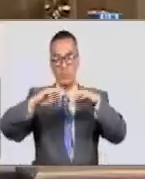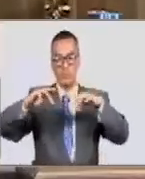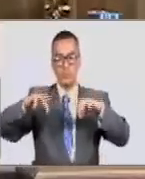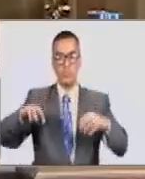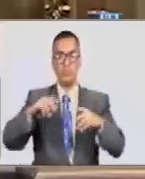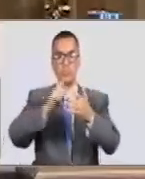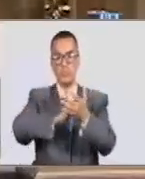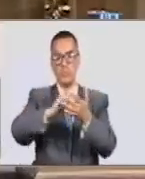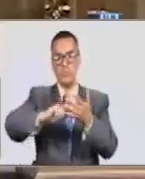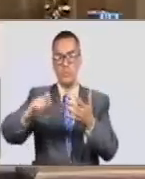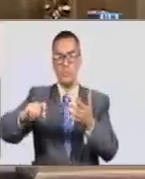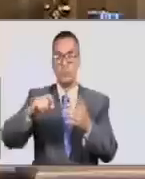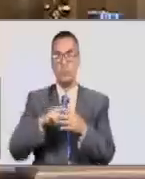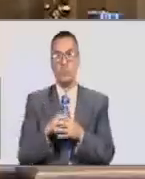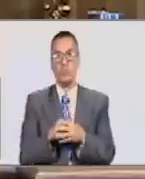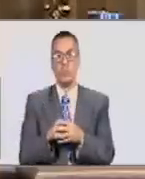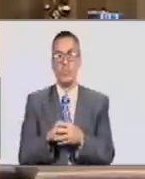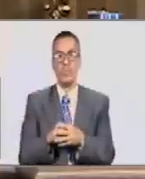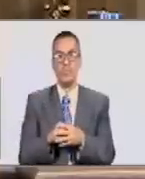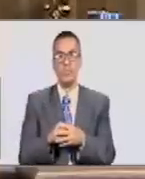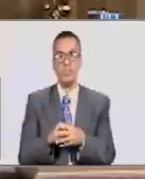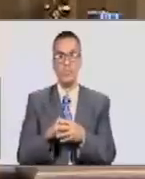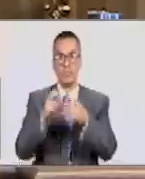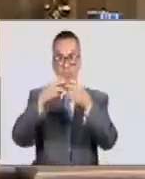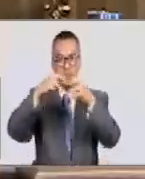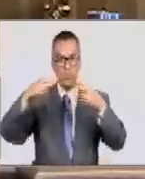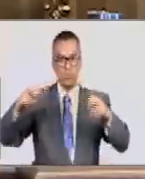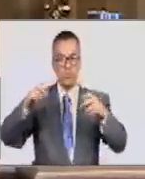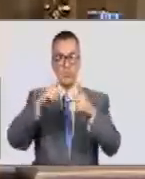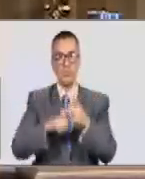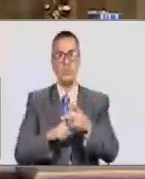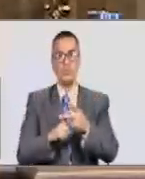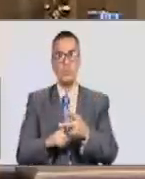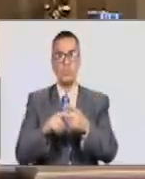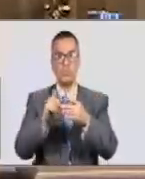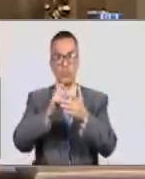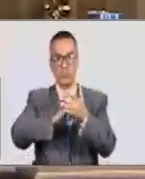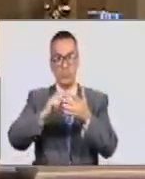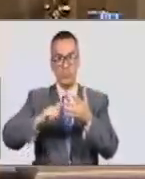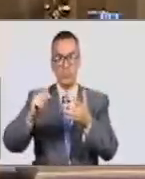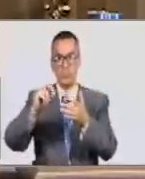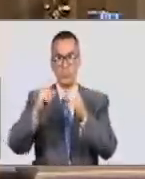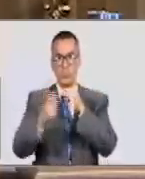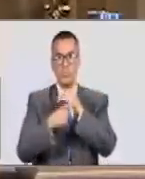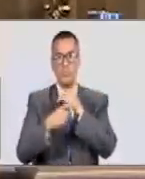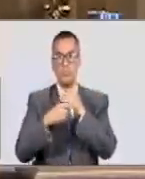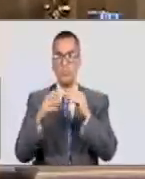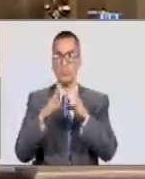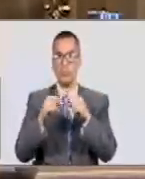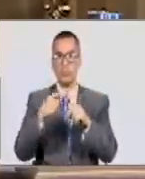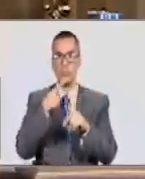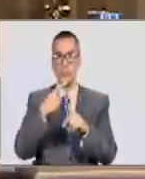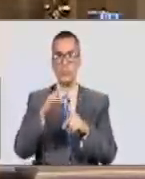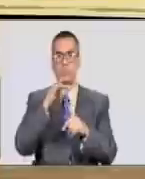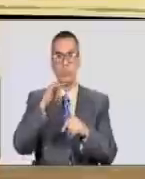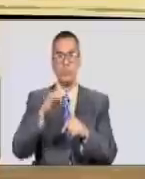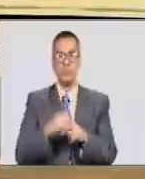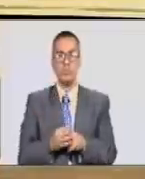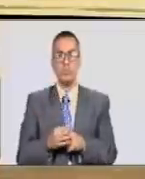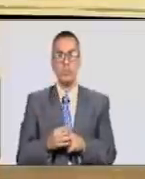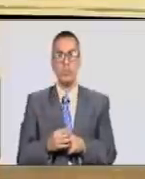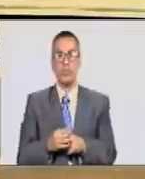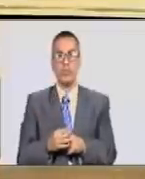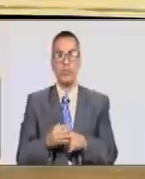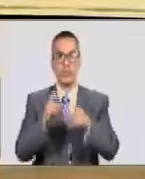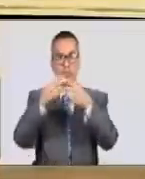cual queda redactado en los siguientes términos. Epígrafe, repositorio digital. Esto, señor presidente. En consideración,